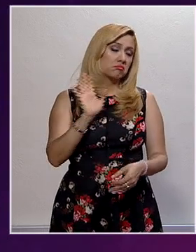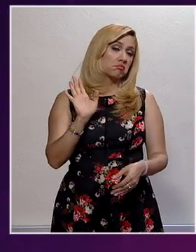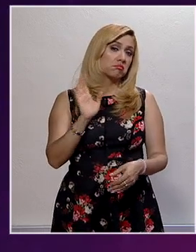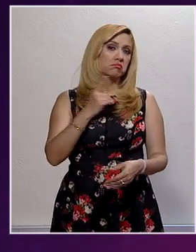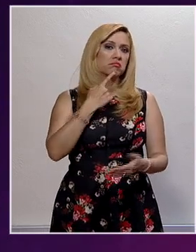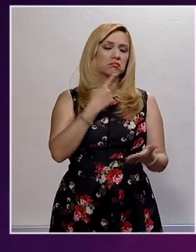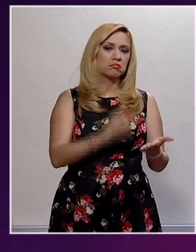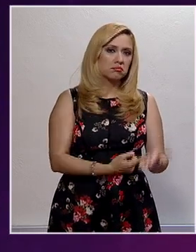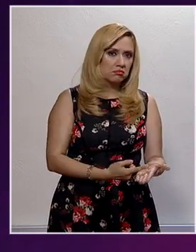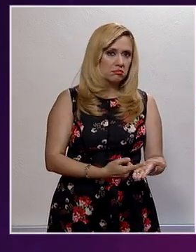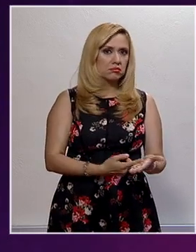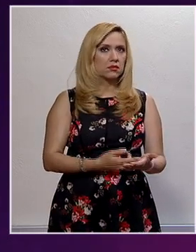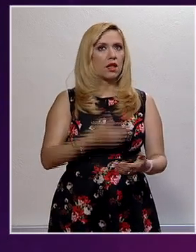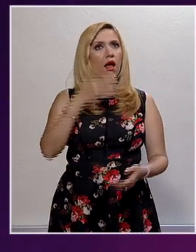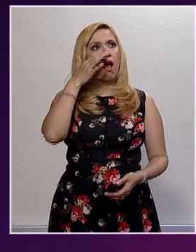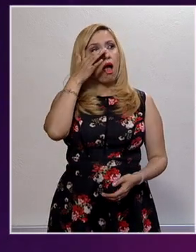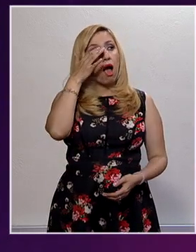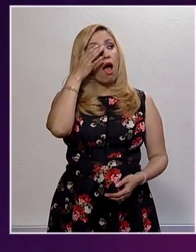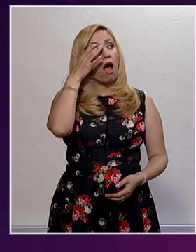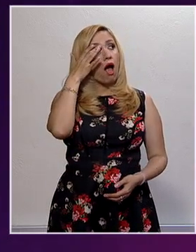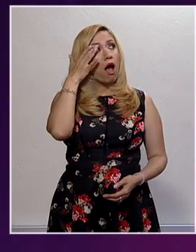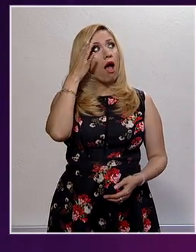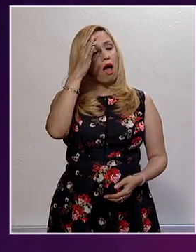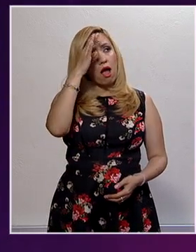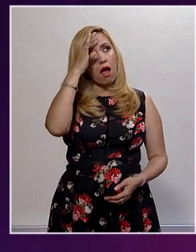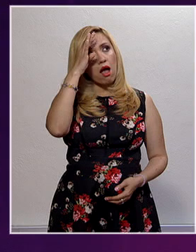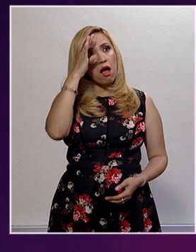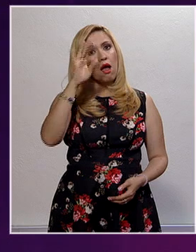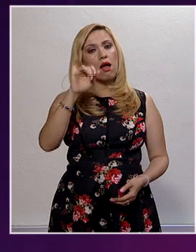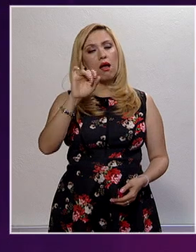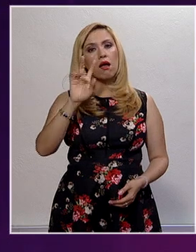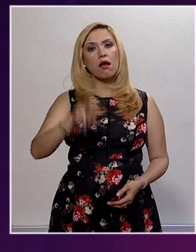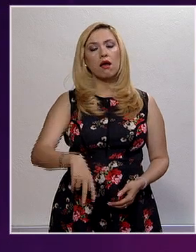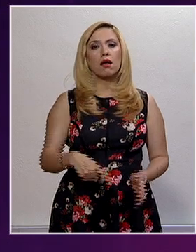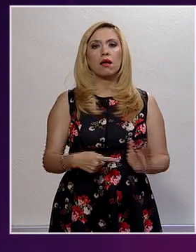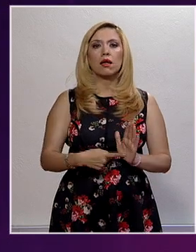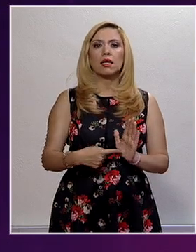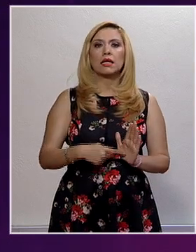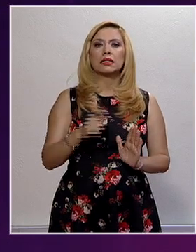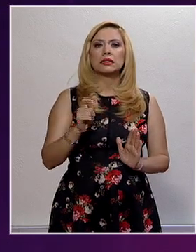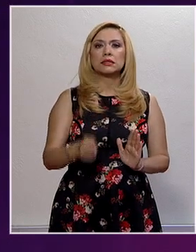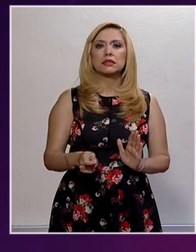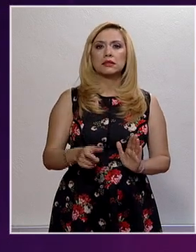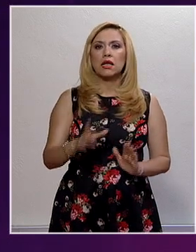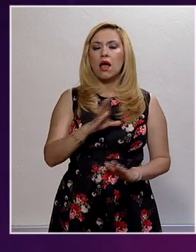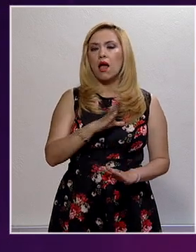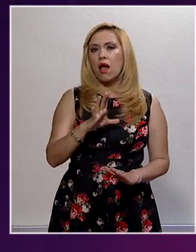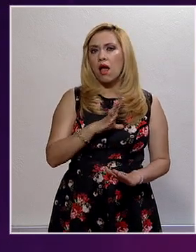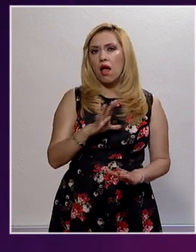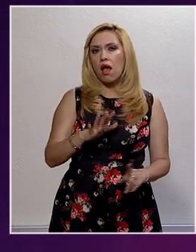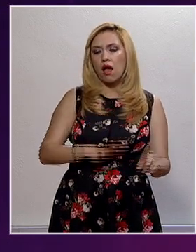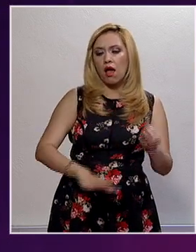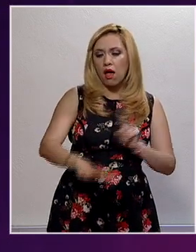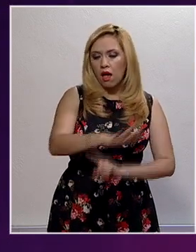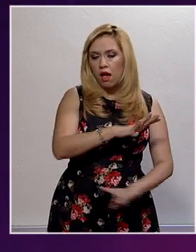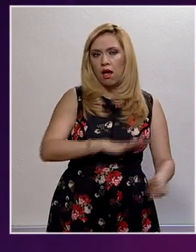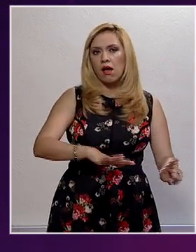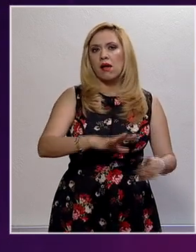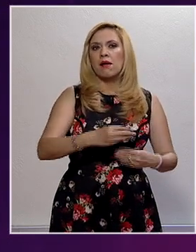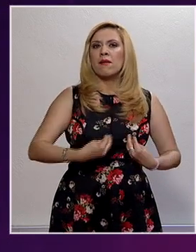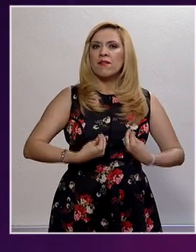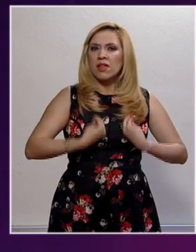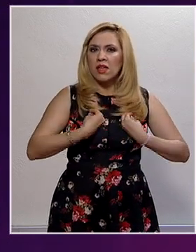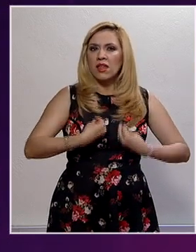enunciar, como esta visión, esta consideración de que hay un contexto social y